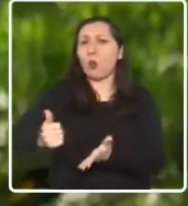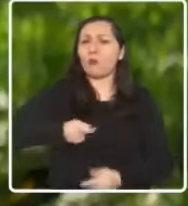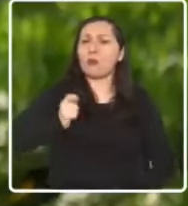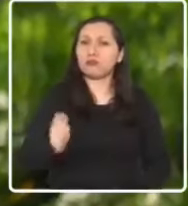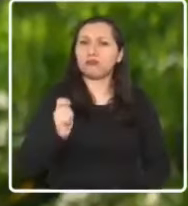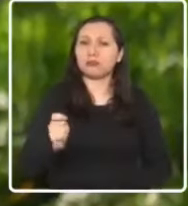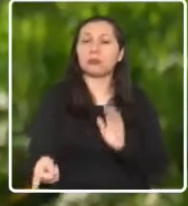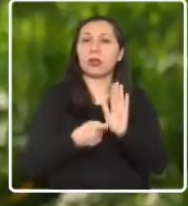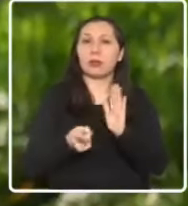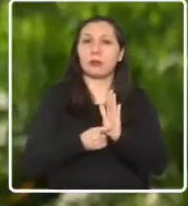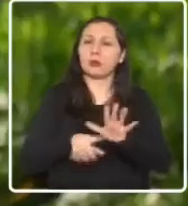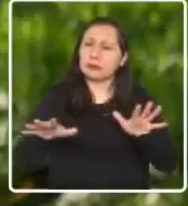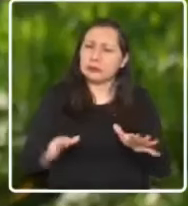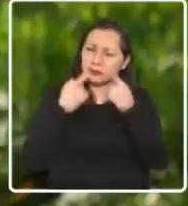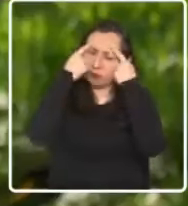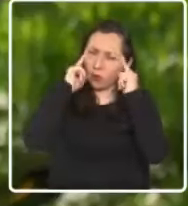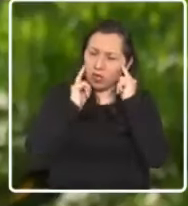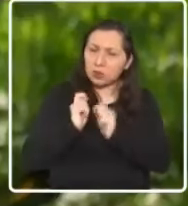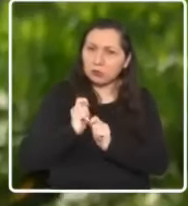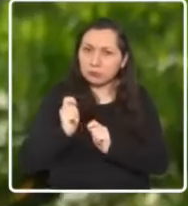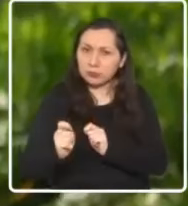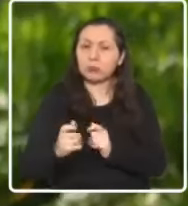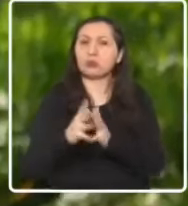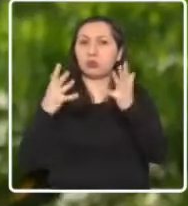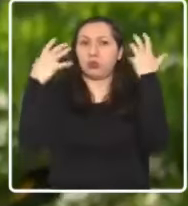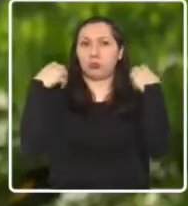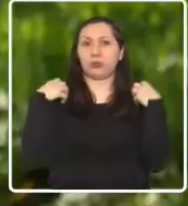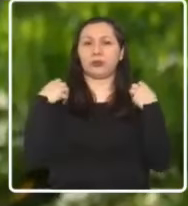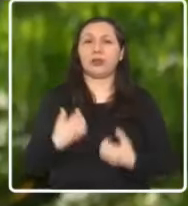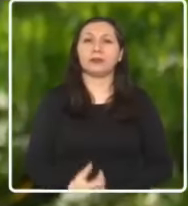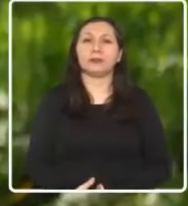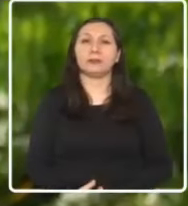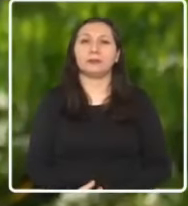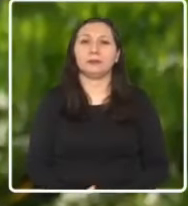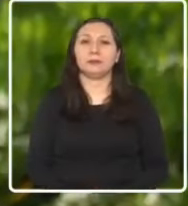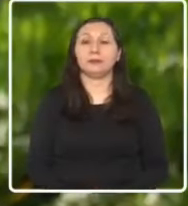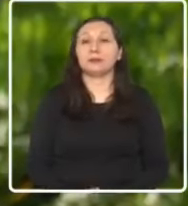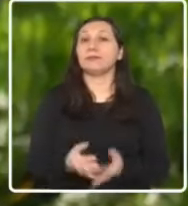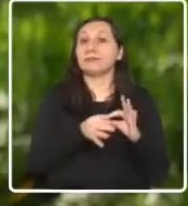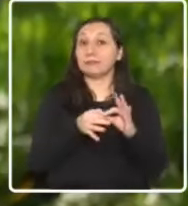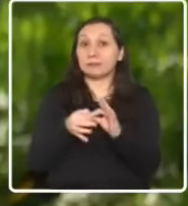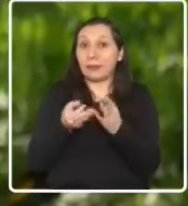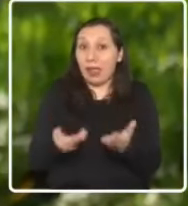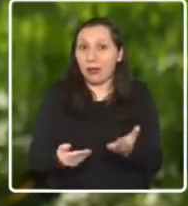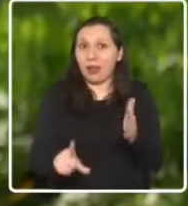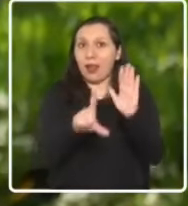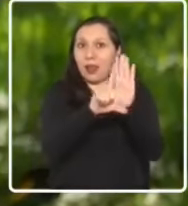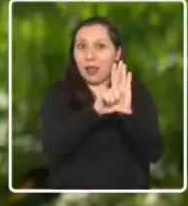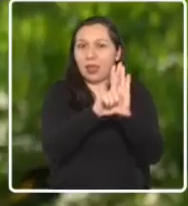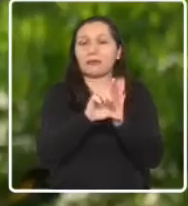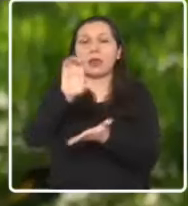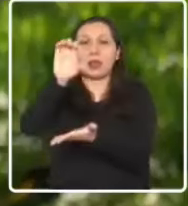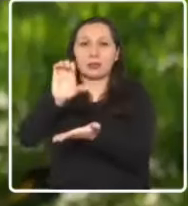sus impuestos con mucho esfuerzo y con mucha responsabilidad. Pues con esta ley,